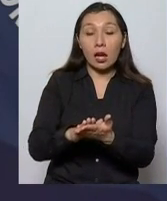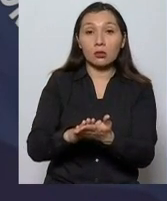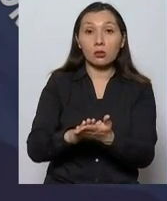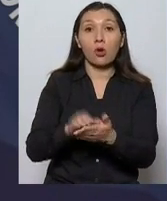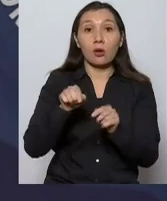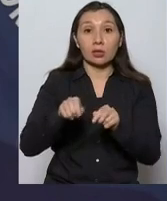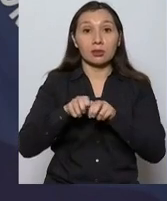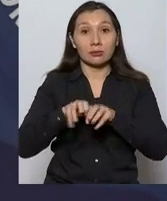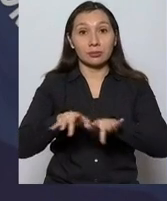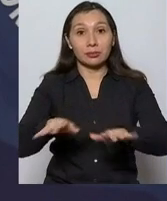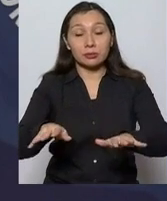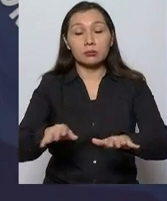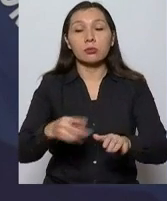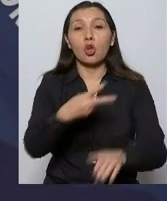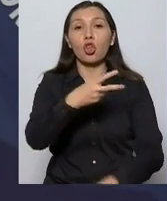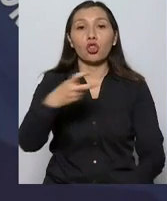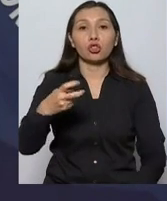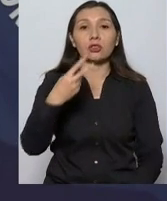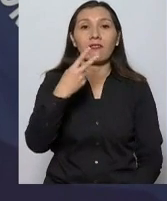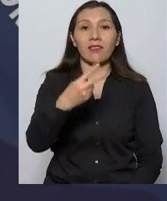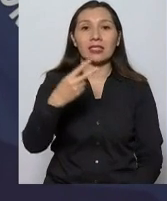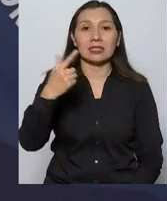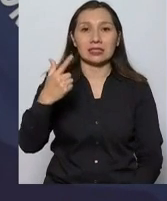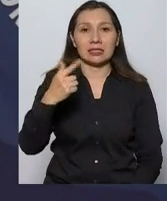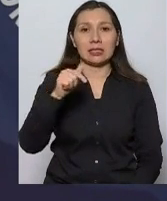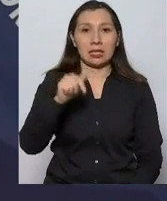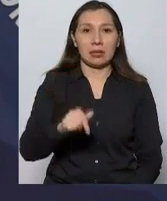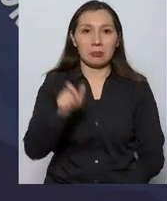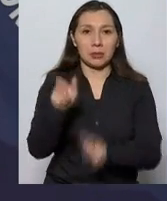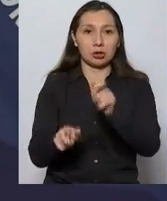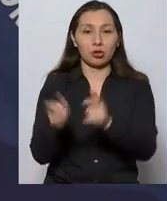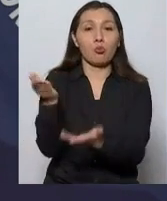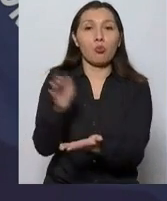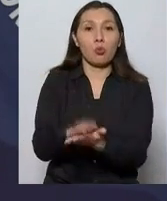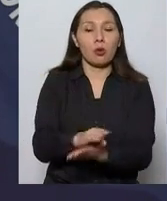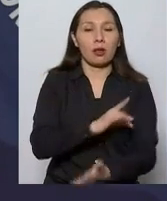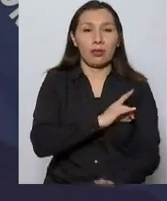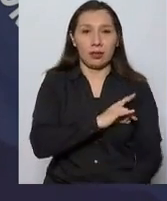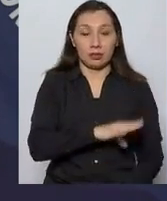fallecidos por esta pandemia a 227 personas. Voy a dejar con